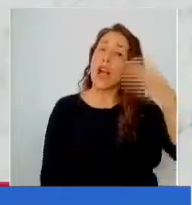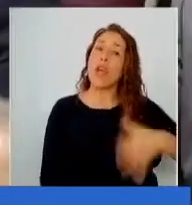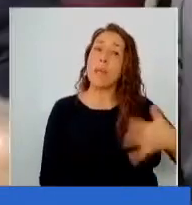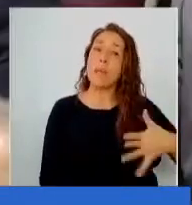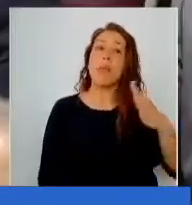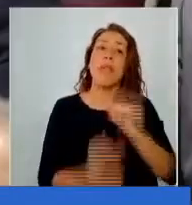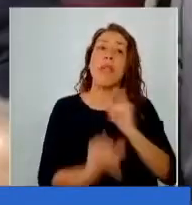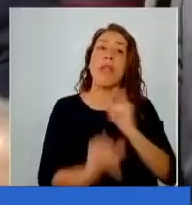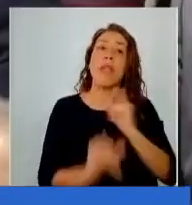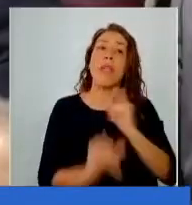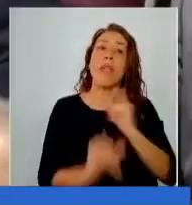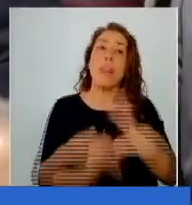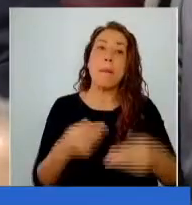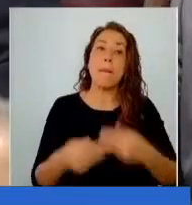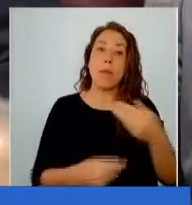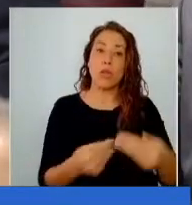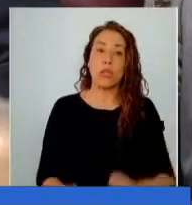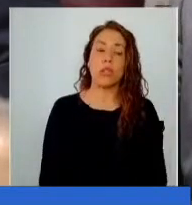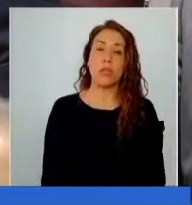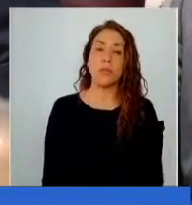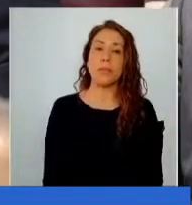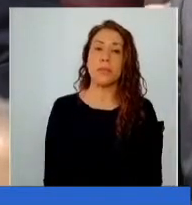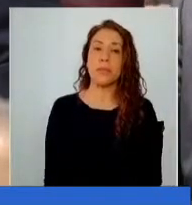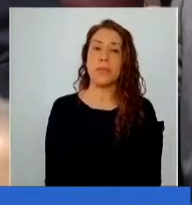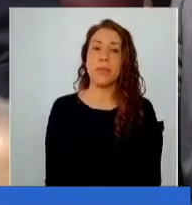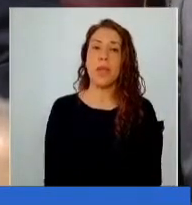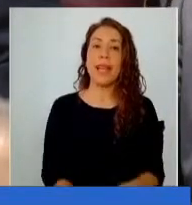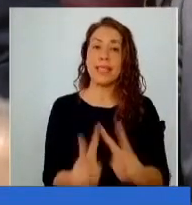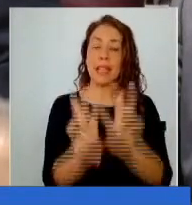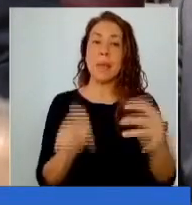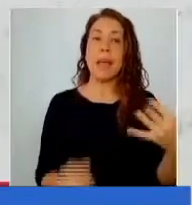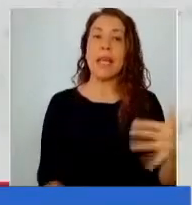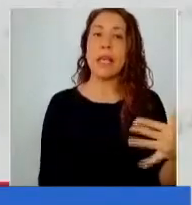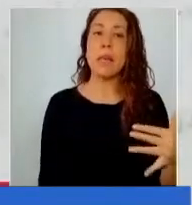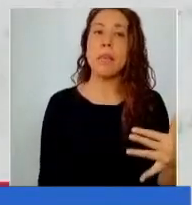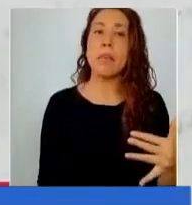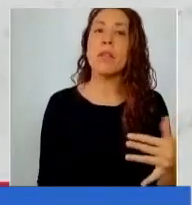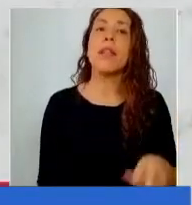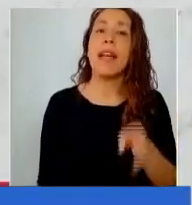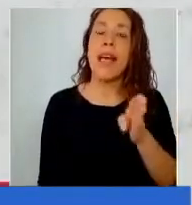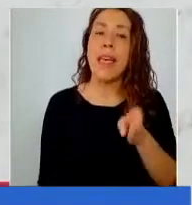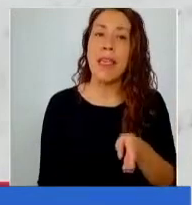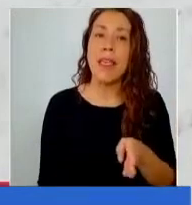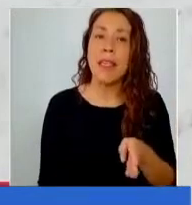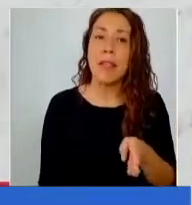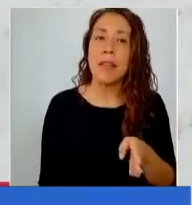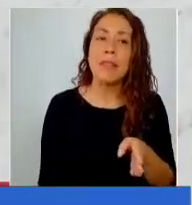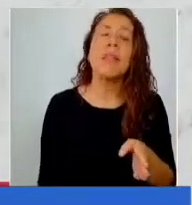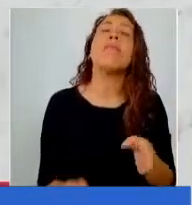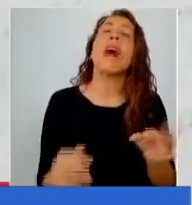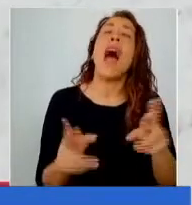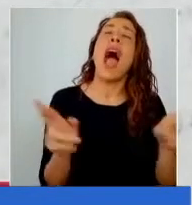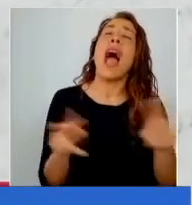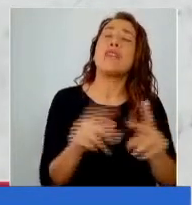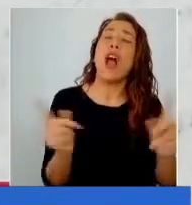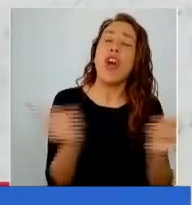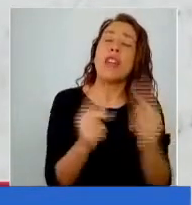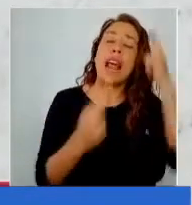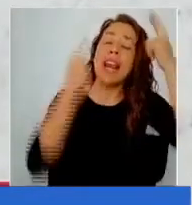proceso sobre esta materia es importante una breve reflexión histórica recién